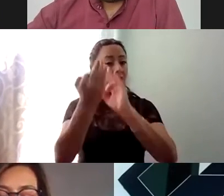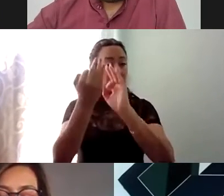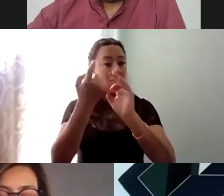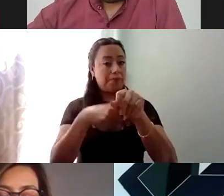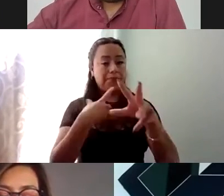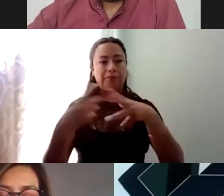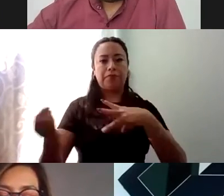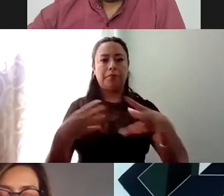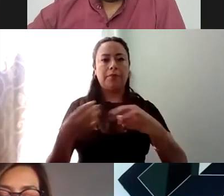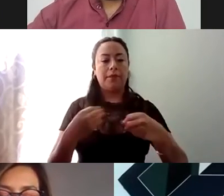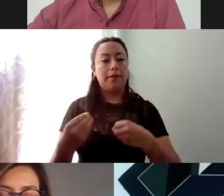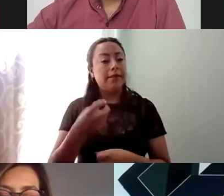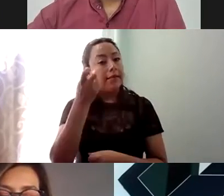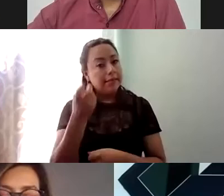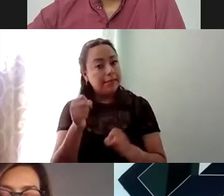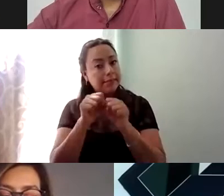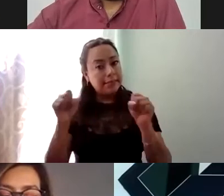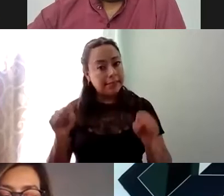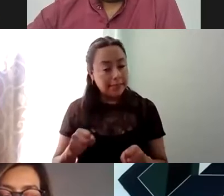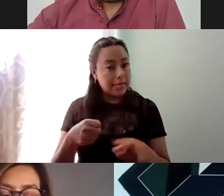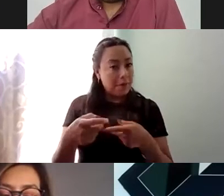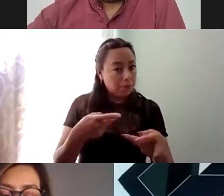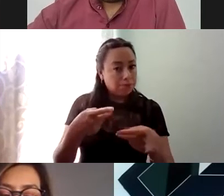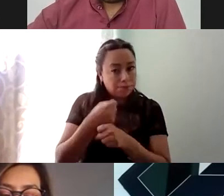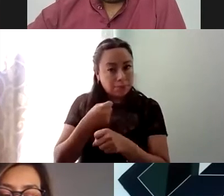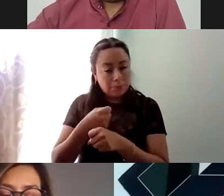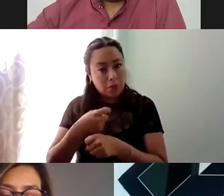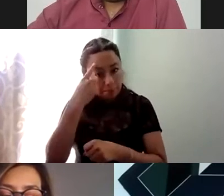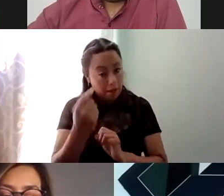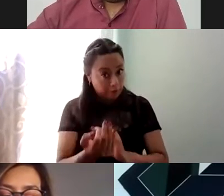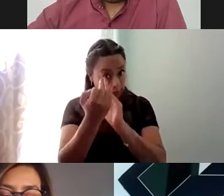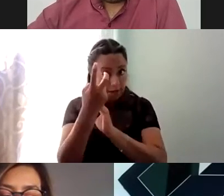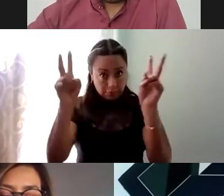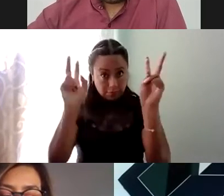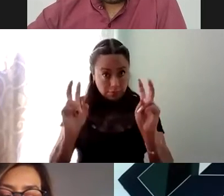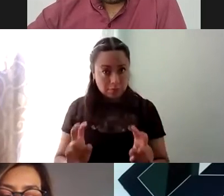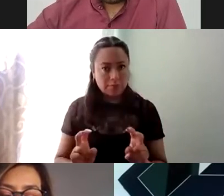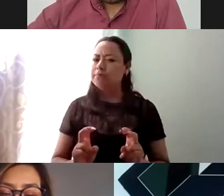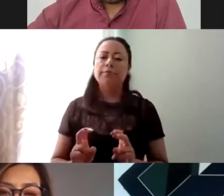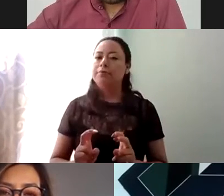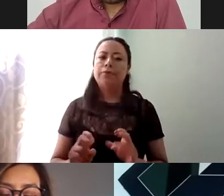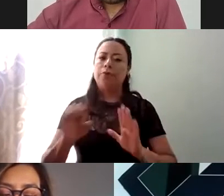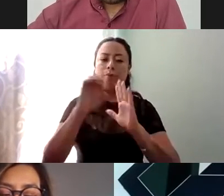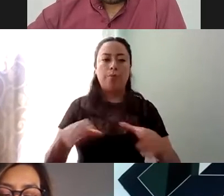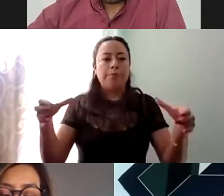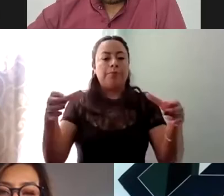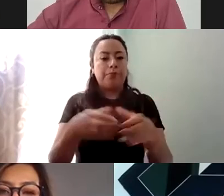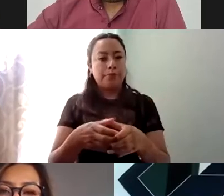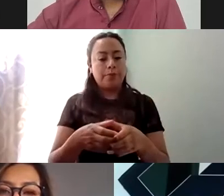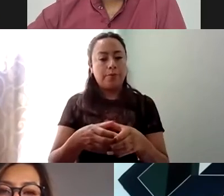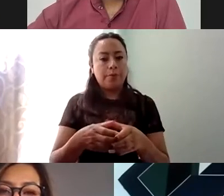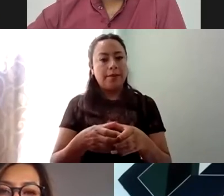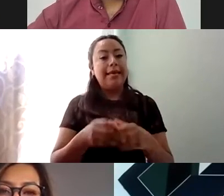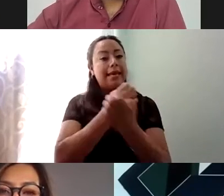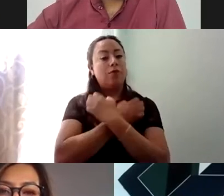no estaba preparado para hacer frente a estos temas. Es decir, el tema educativo. El sistema no estaba